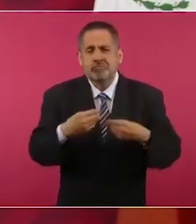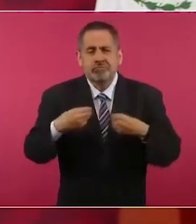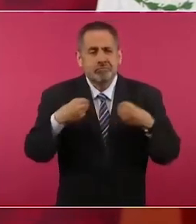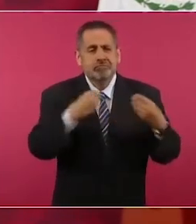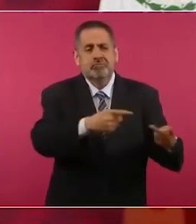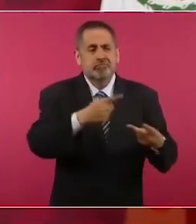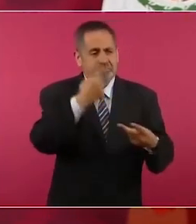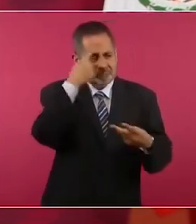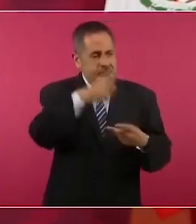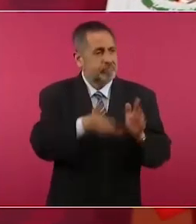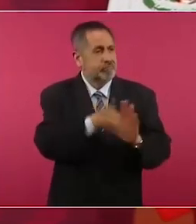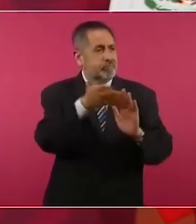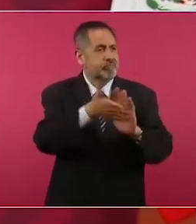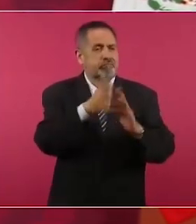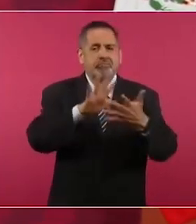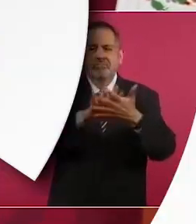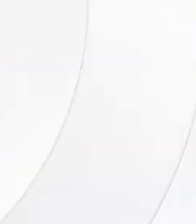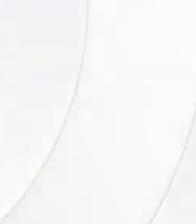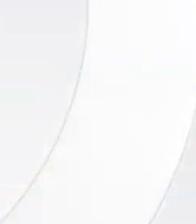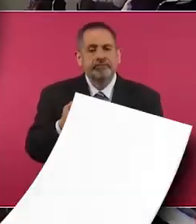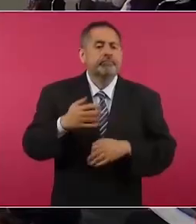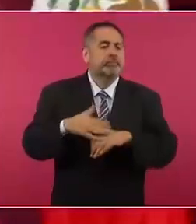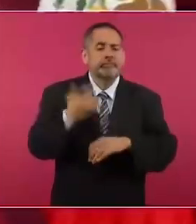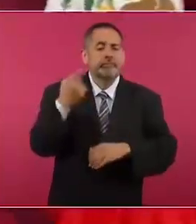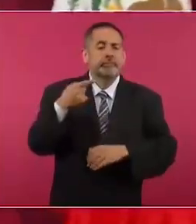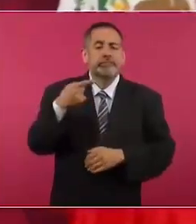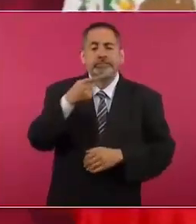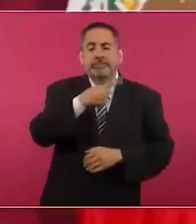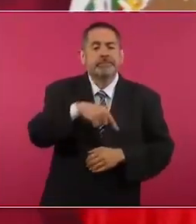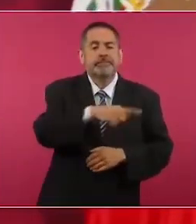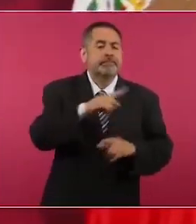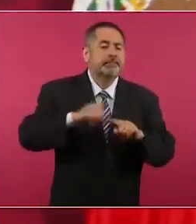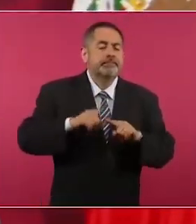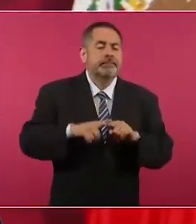los reclusorios. Están